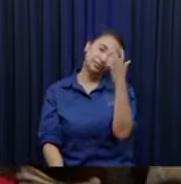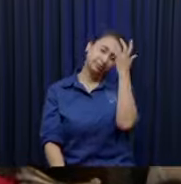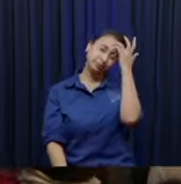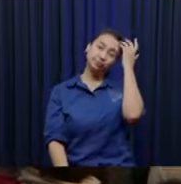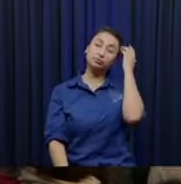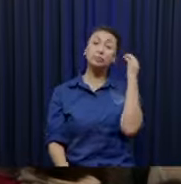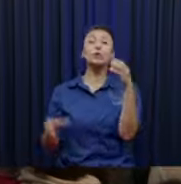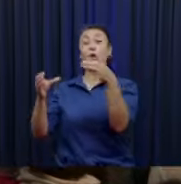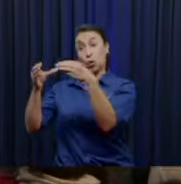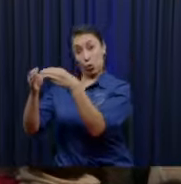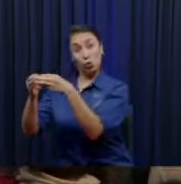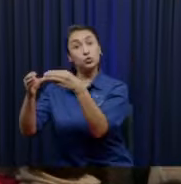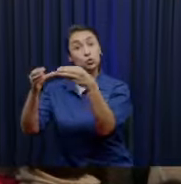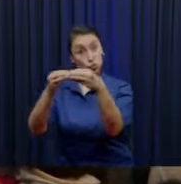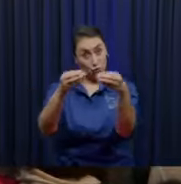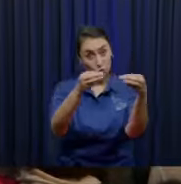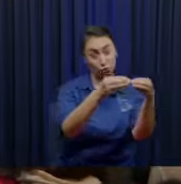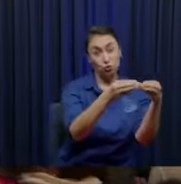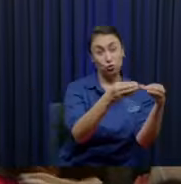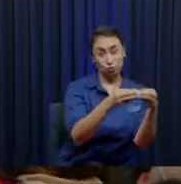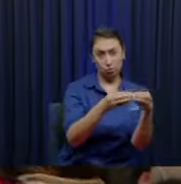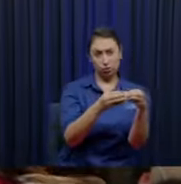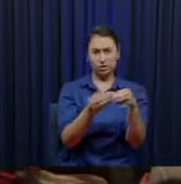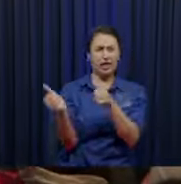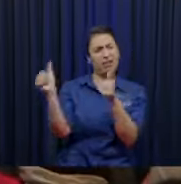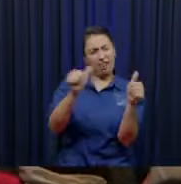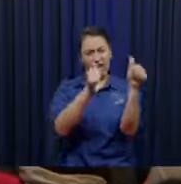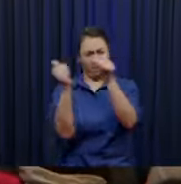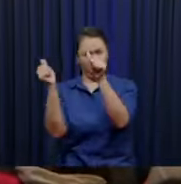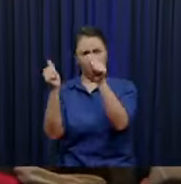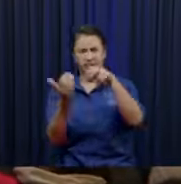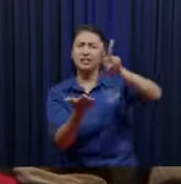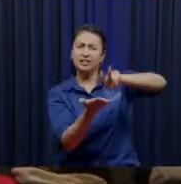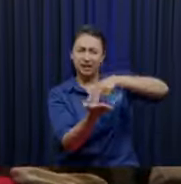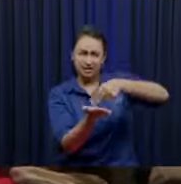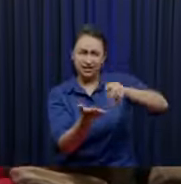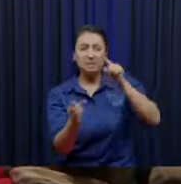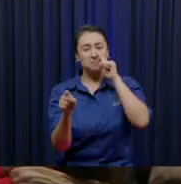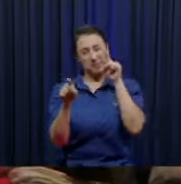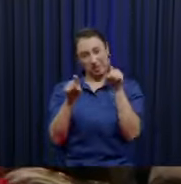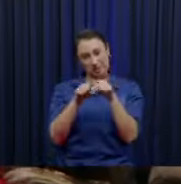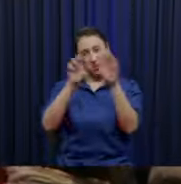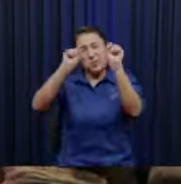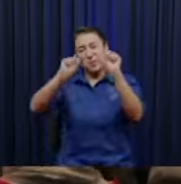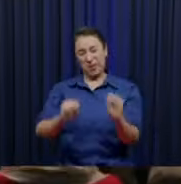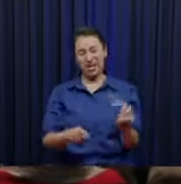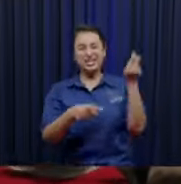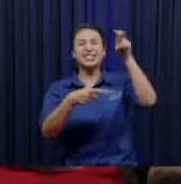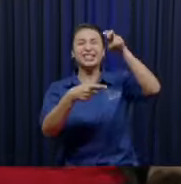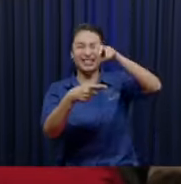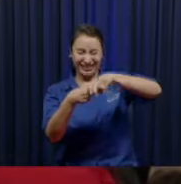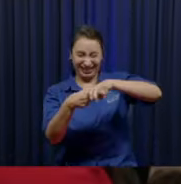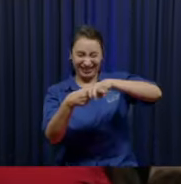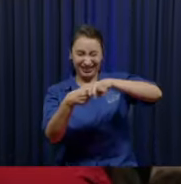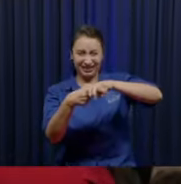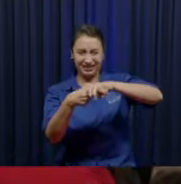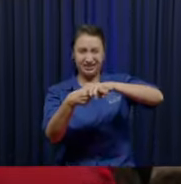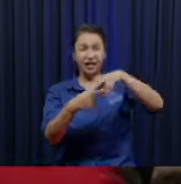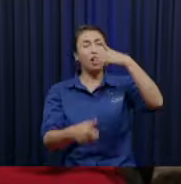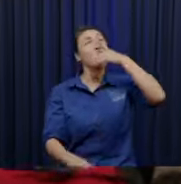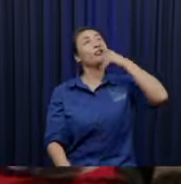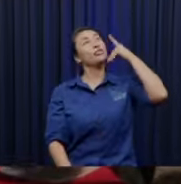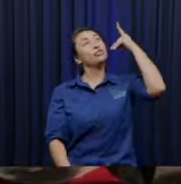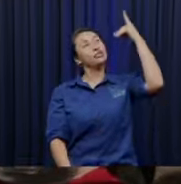hermanos, de alabanza, halal. Aleluya, halal para arriba. Qué bueno es el Señor,